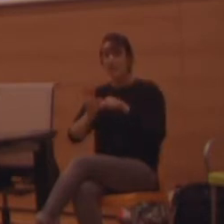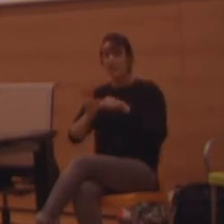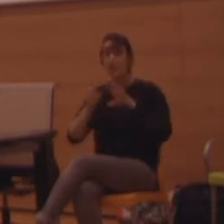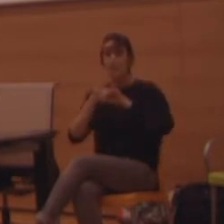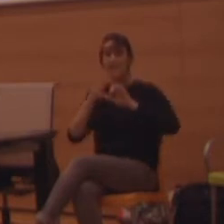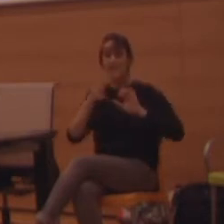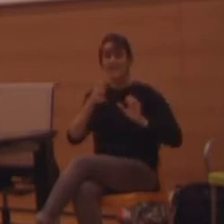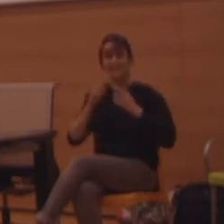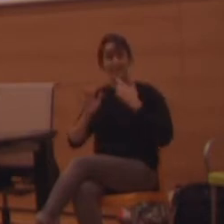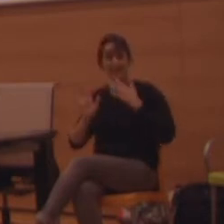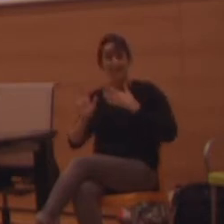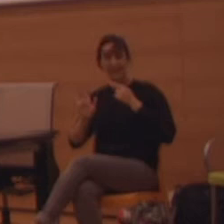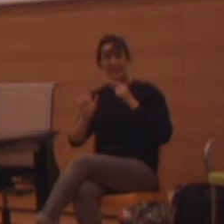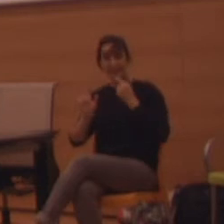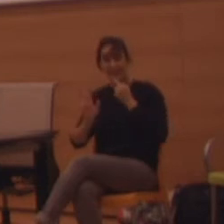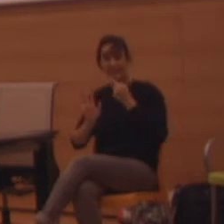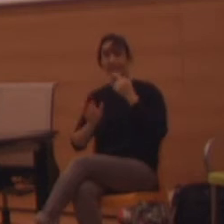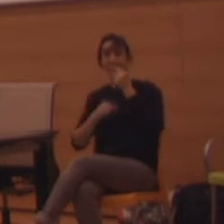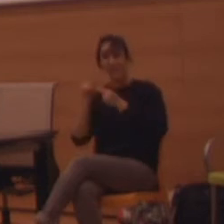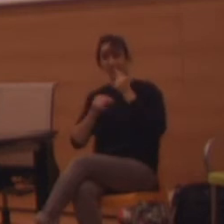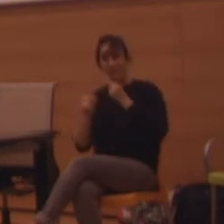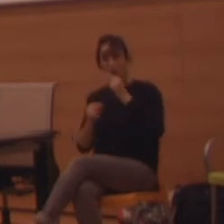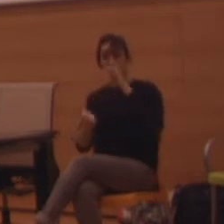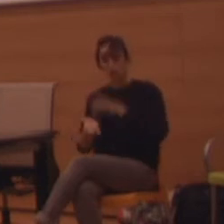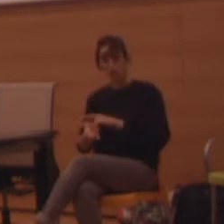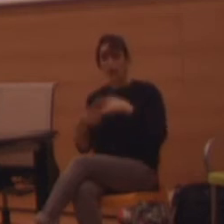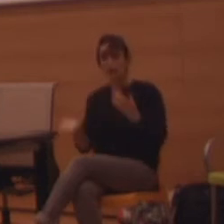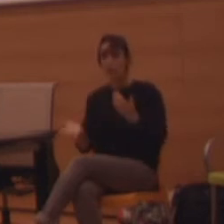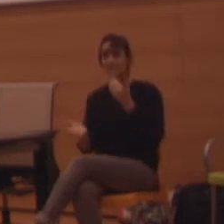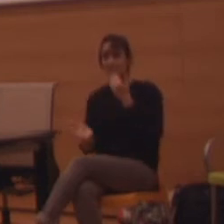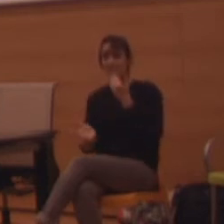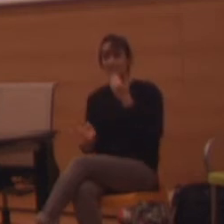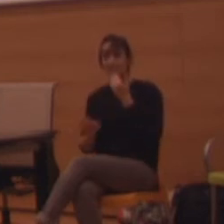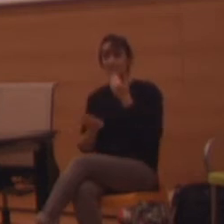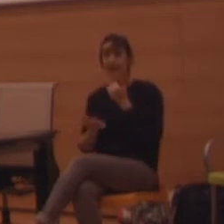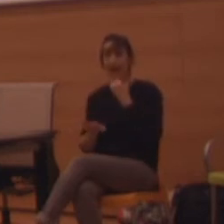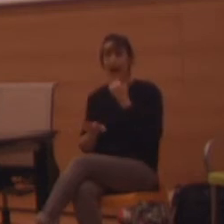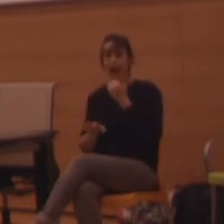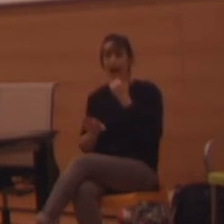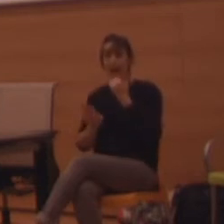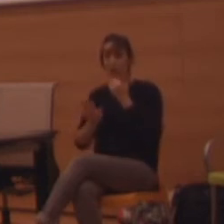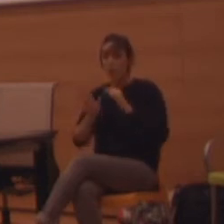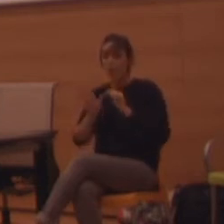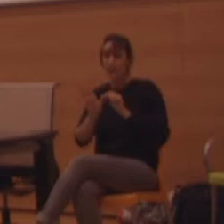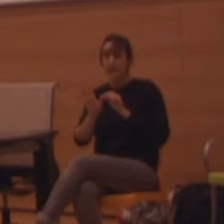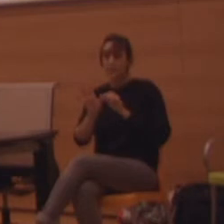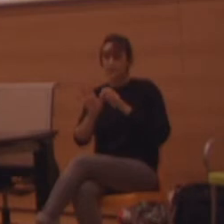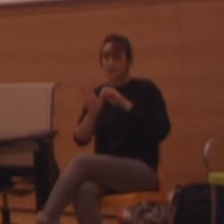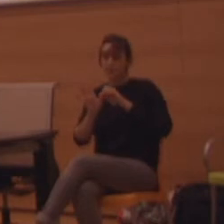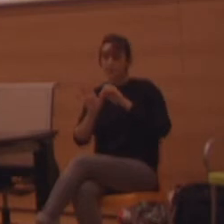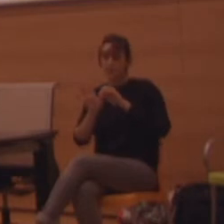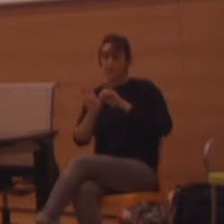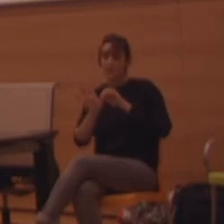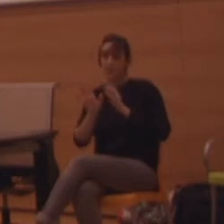decir que debe haber una infección. Cuando tengamos un lecho de amputación alrededor del cual haya una zona eritematosa de mayor